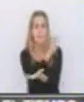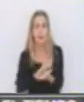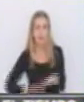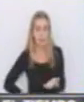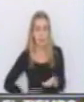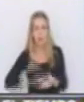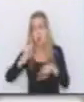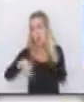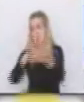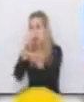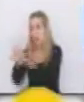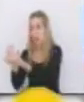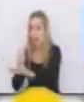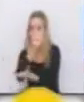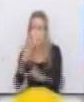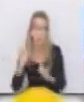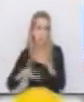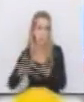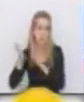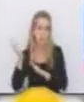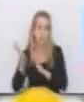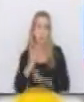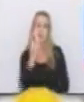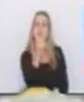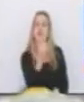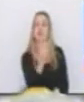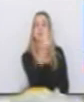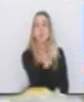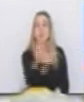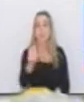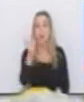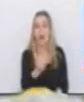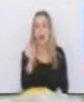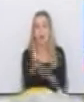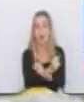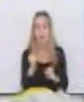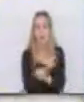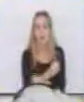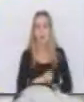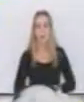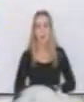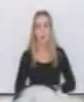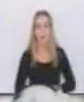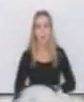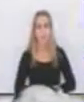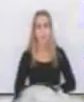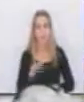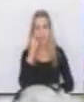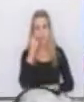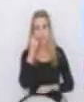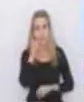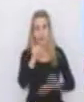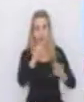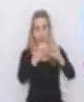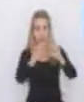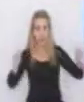título principal que tienen también todos los diarios en lo que hace a política. Y atención con este tema, se fue Juanjo Álvarez del Frente Renovador. Se acaba de bajar también Pose,